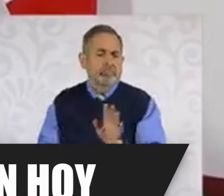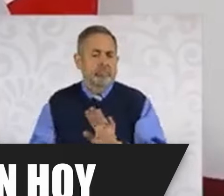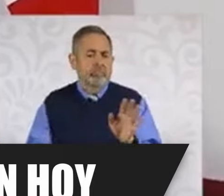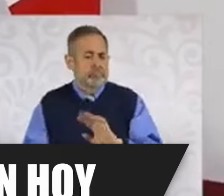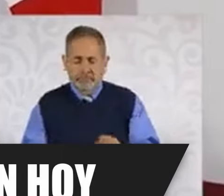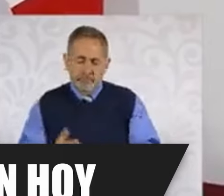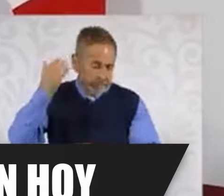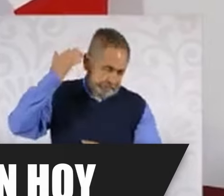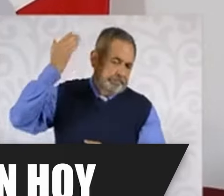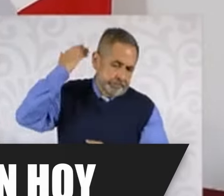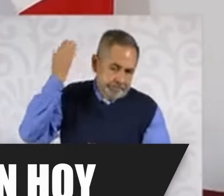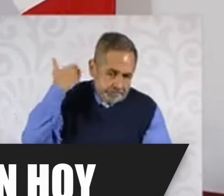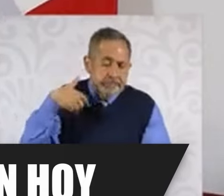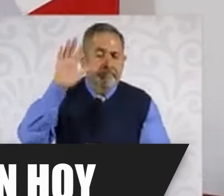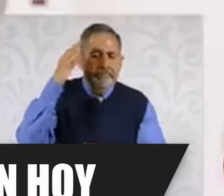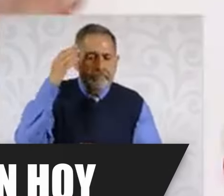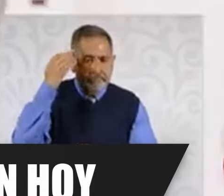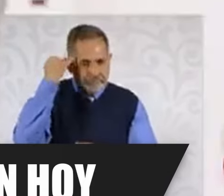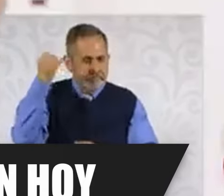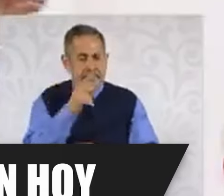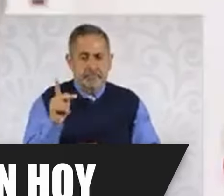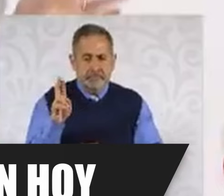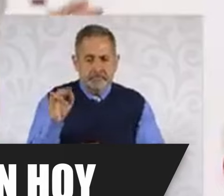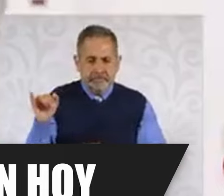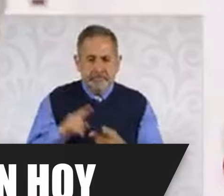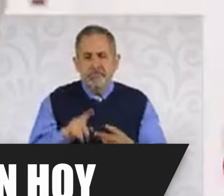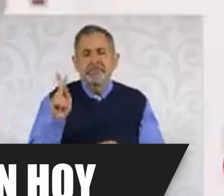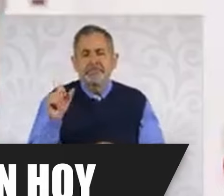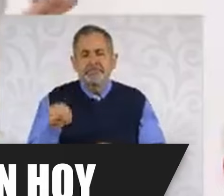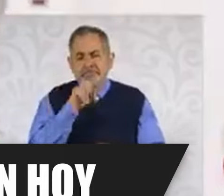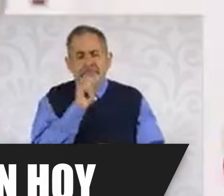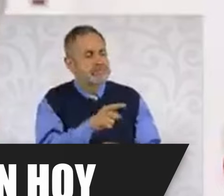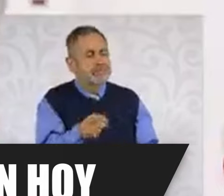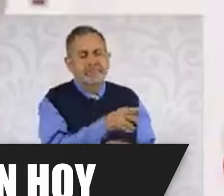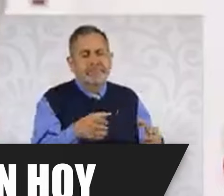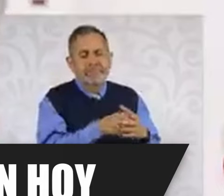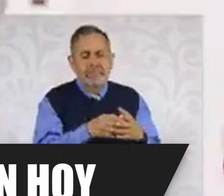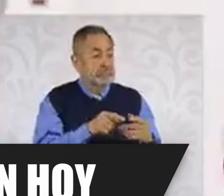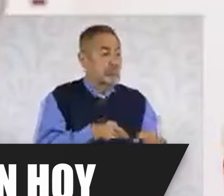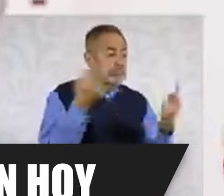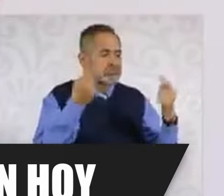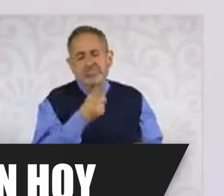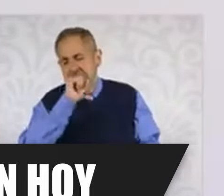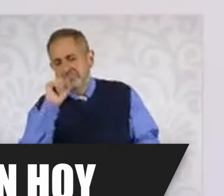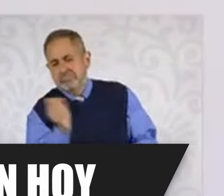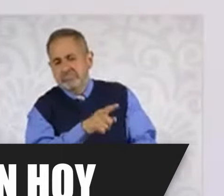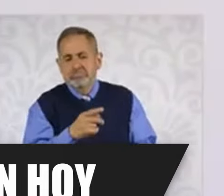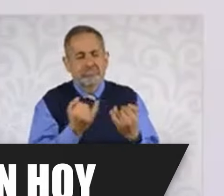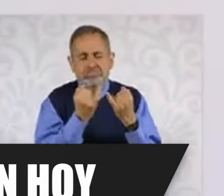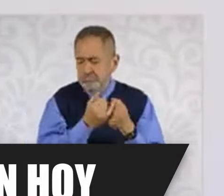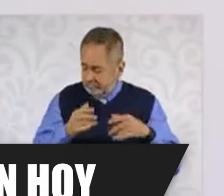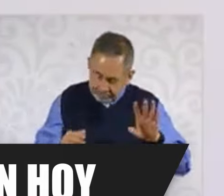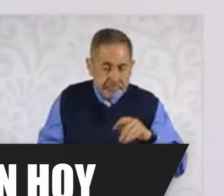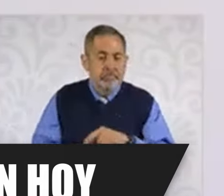en la época del priismo y también del panismo, porque en la época neoliberal supuestamente no estaban de acuerdo con ello, pero lo seguían